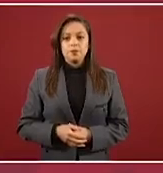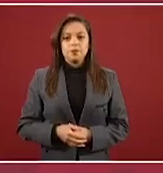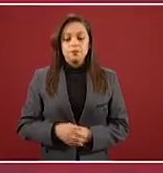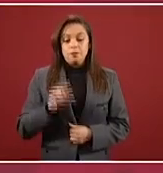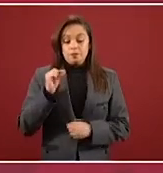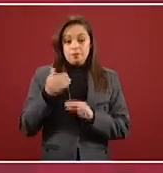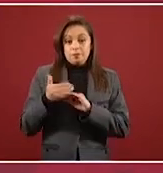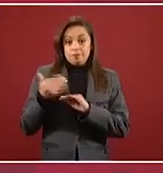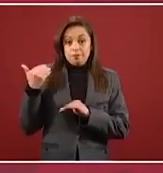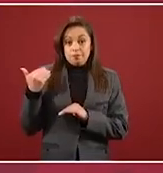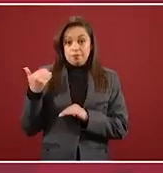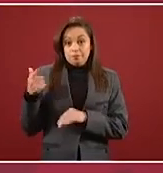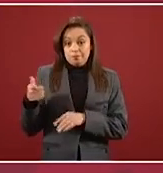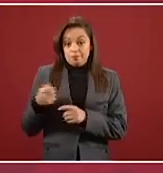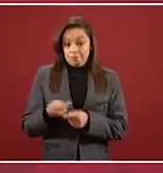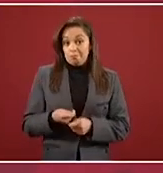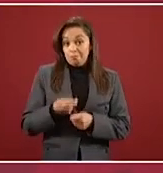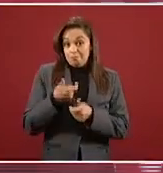declaró de que